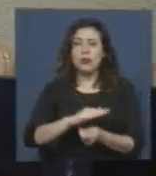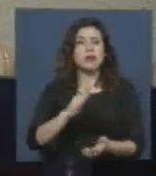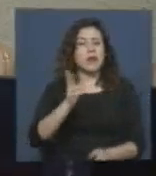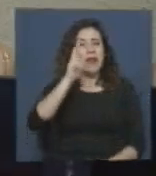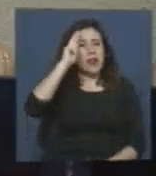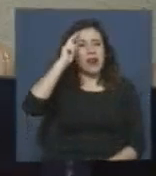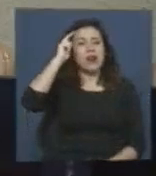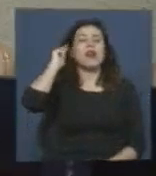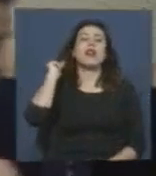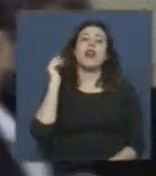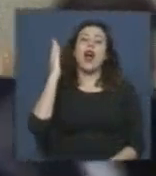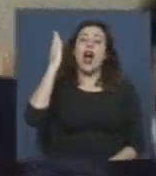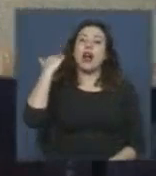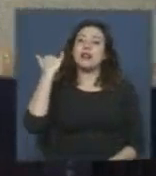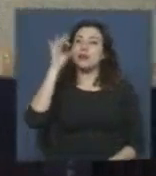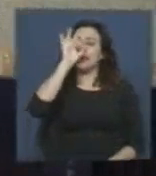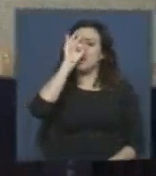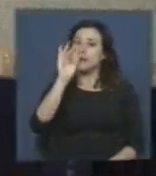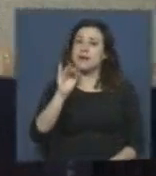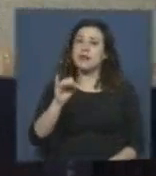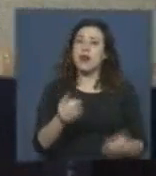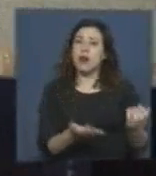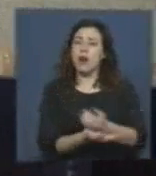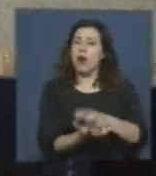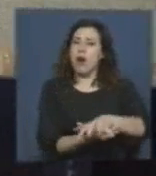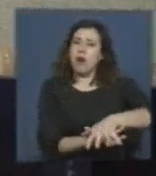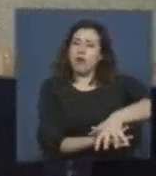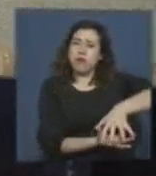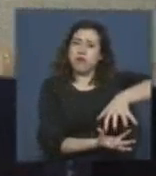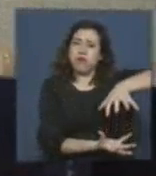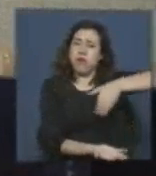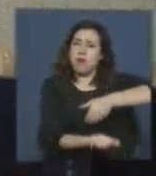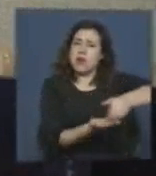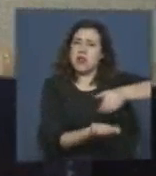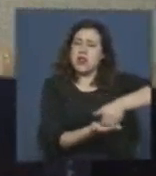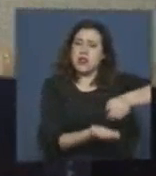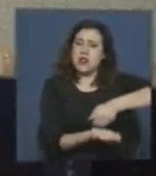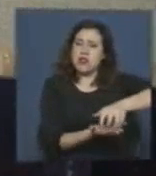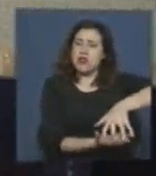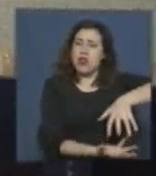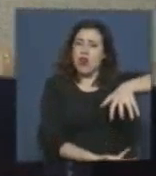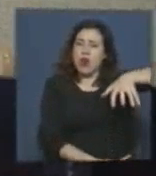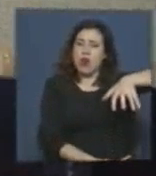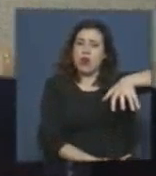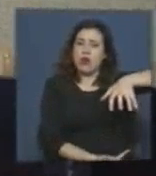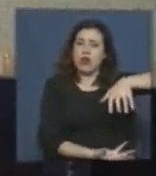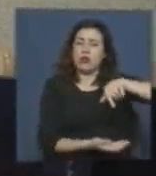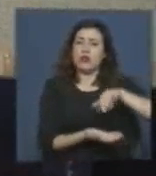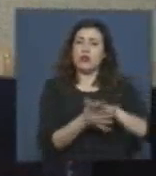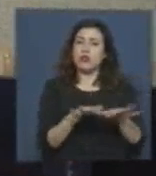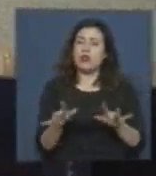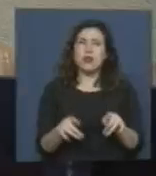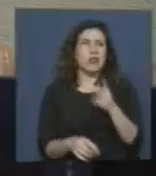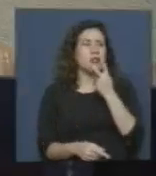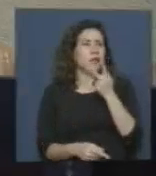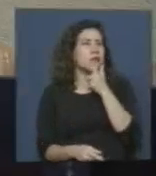Recordemos cómo el dictador acaudaló fortunas importantes y están naturalmente todos esos elementos